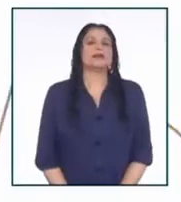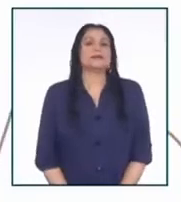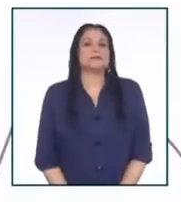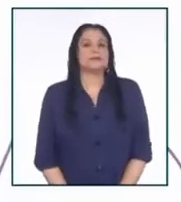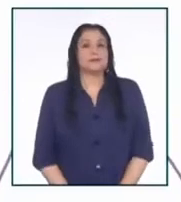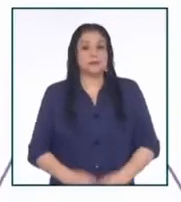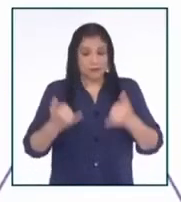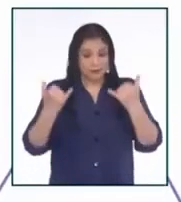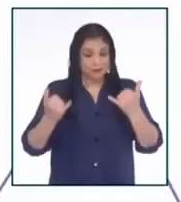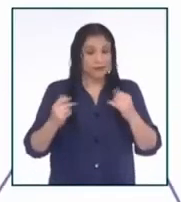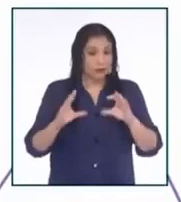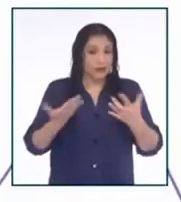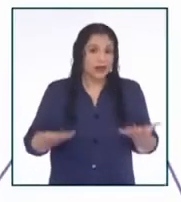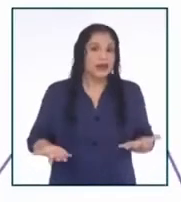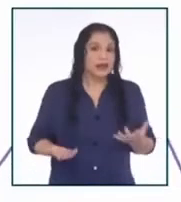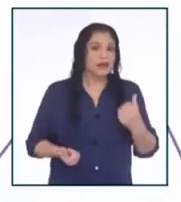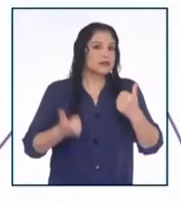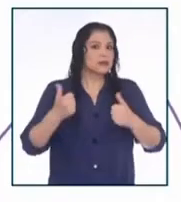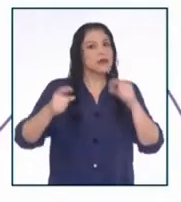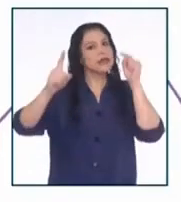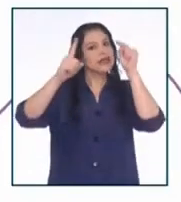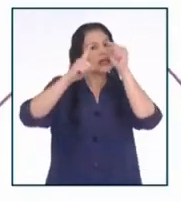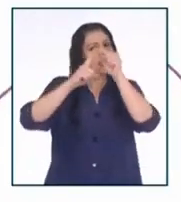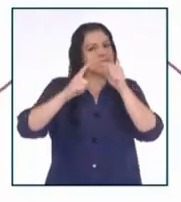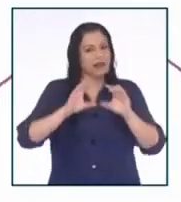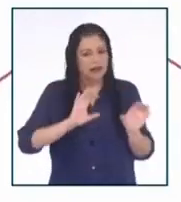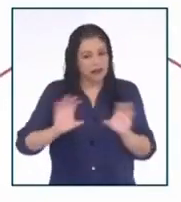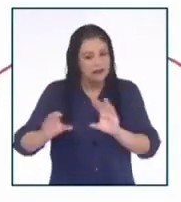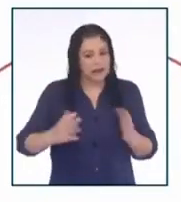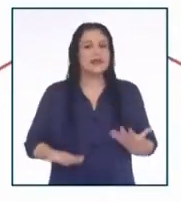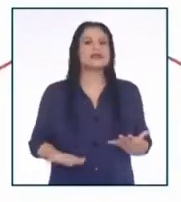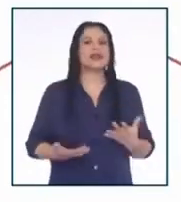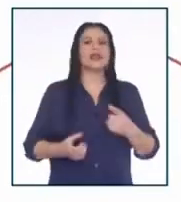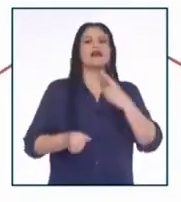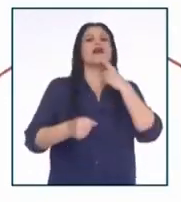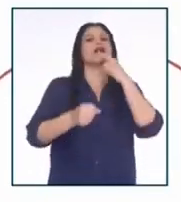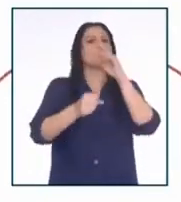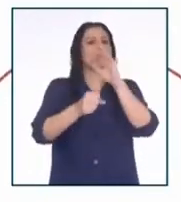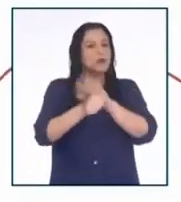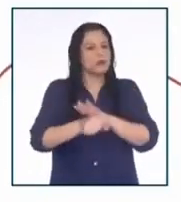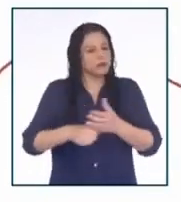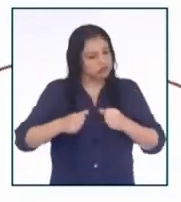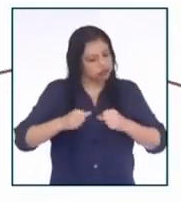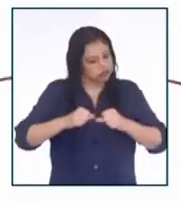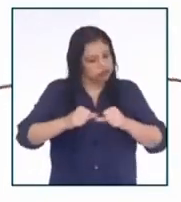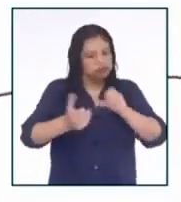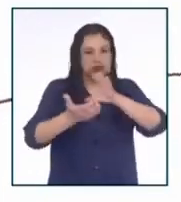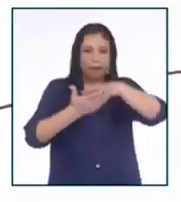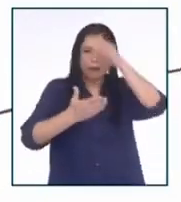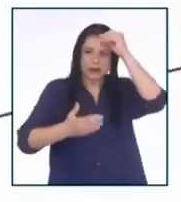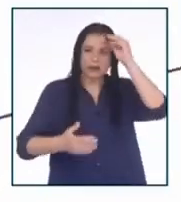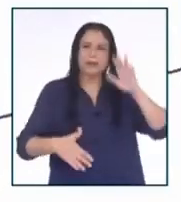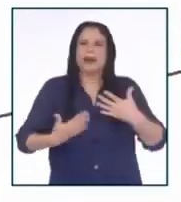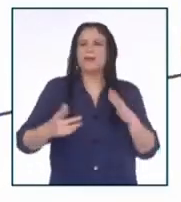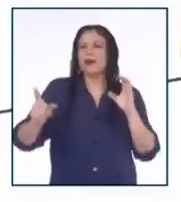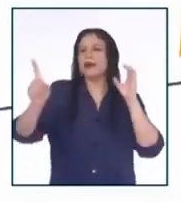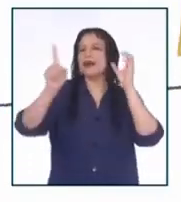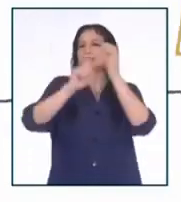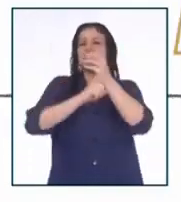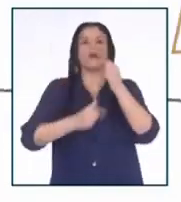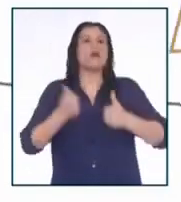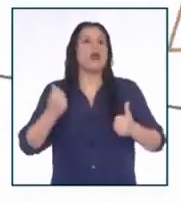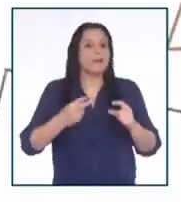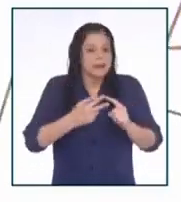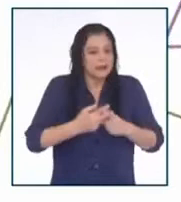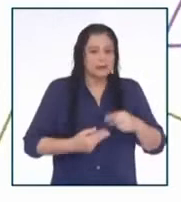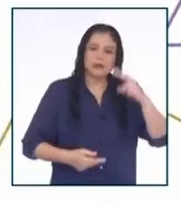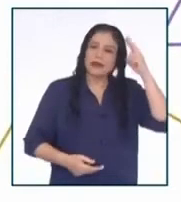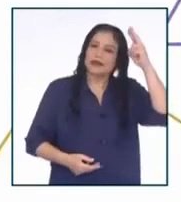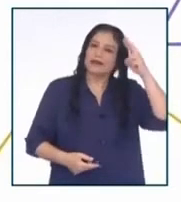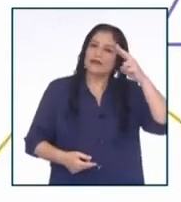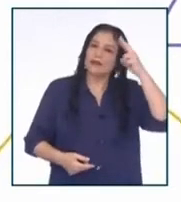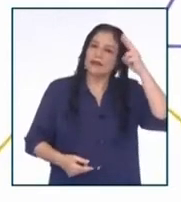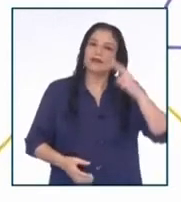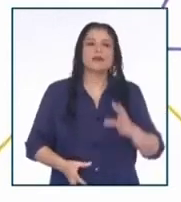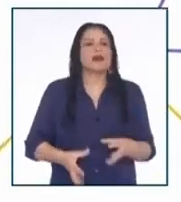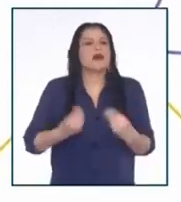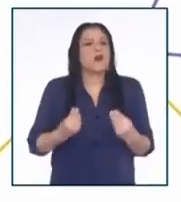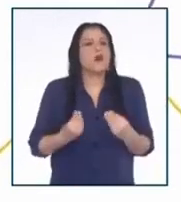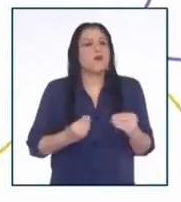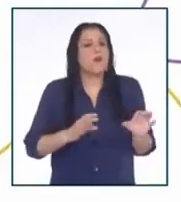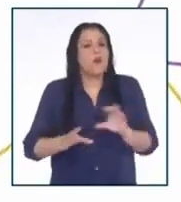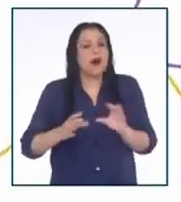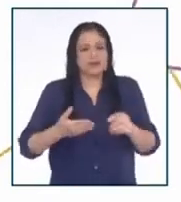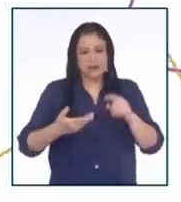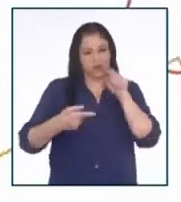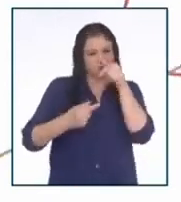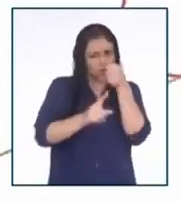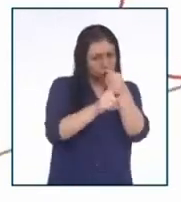En el programa de hoy tenemos el reto de elaborar compromisos para seguir aprendiendo y para lograrlo empezaremos a reflexionar sobre cómo haces